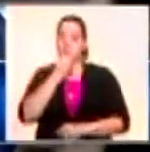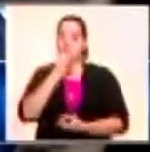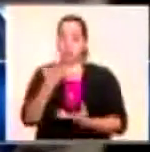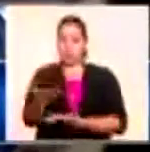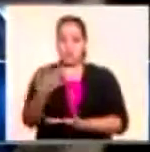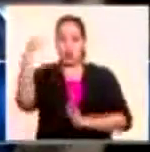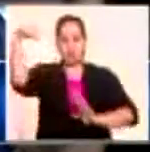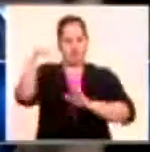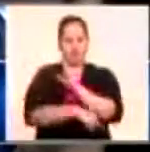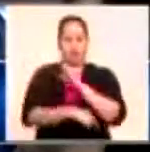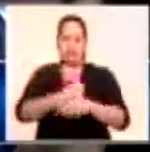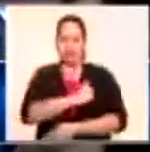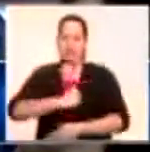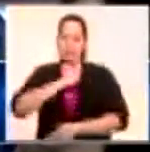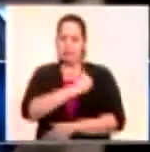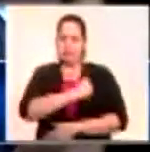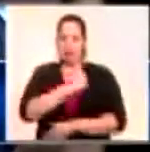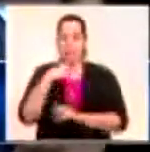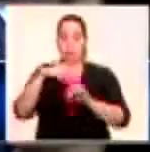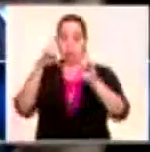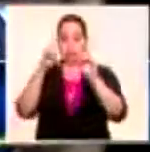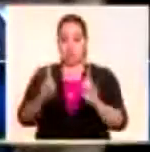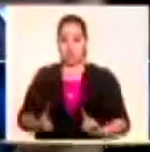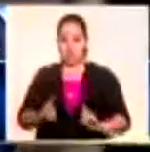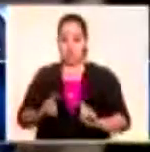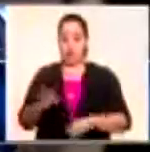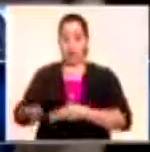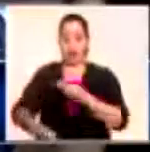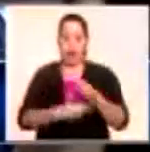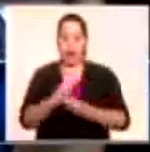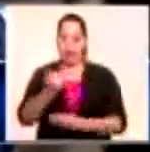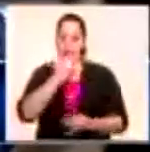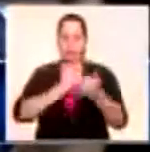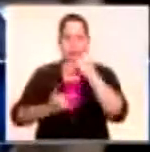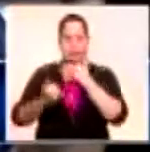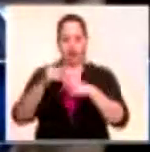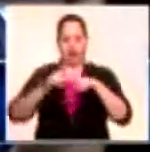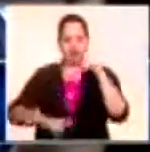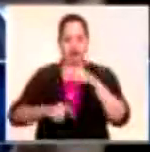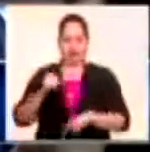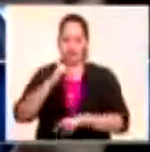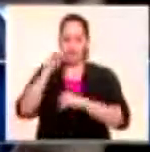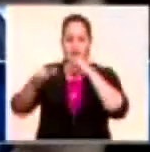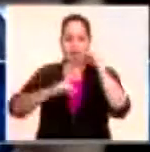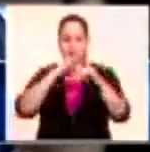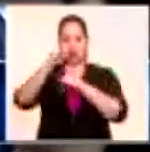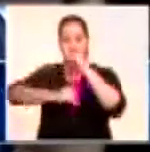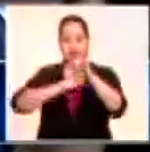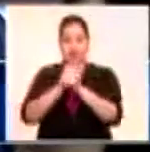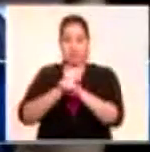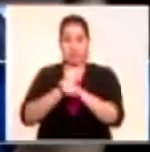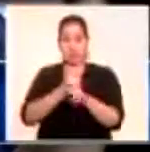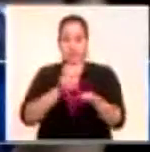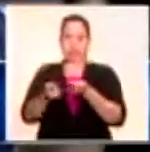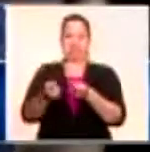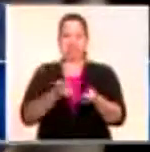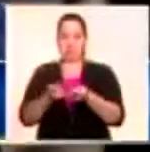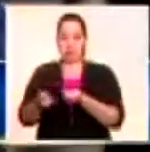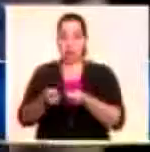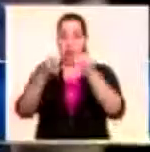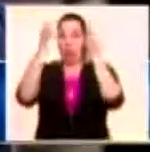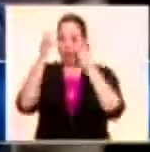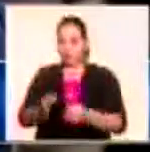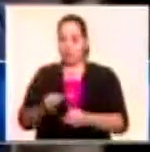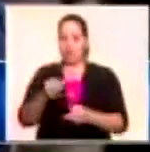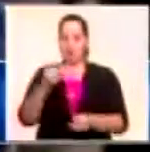expresar su profundo pesar por esta decisión, que fue fundada en hechos incorrectos y en noticias internacionales tendenciosas, afirma